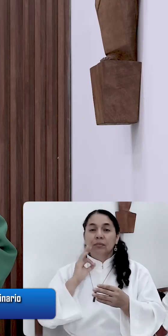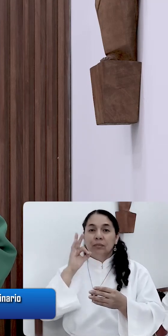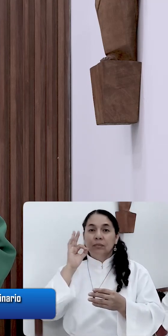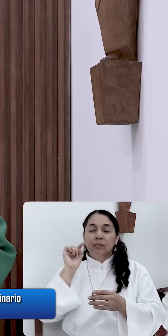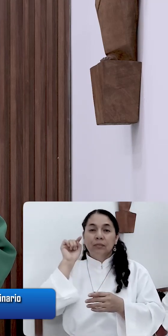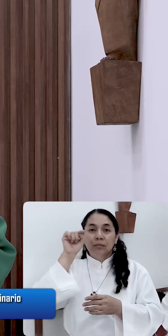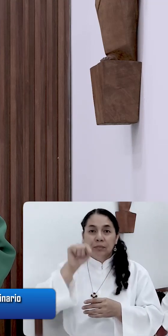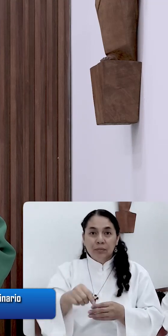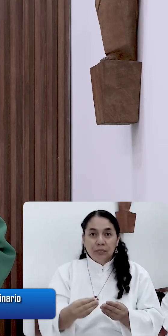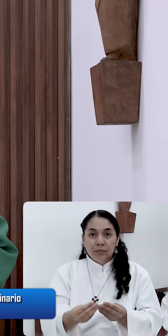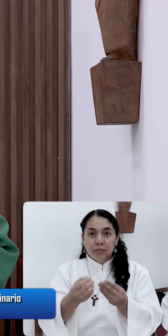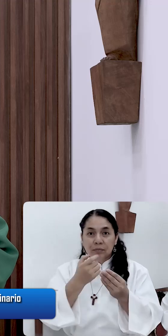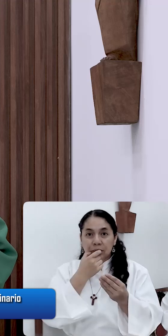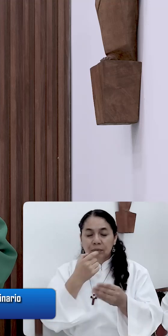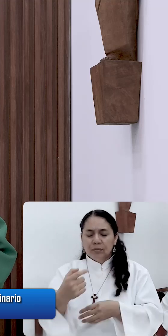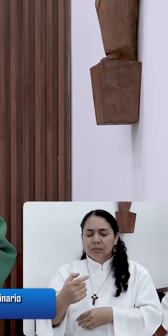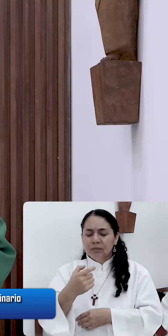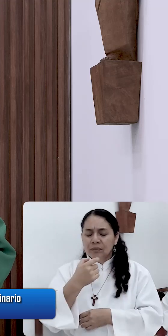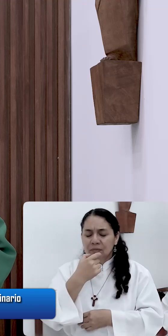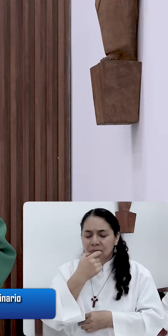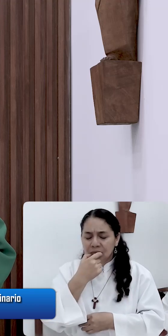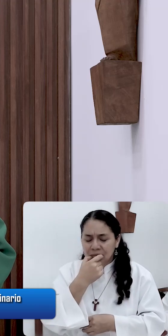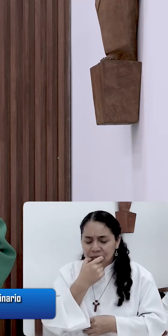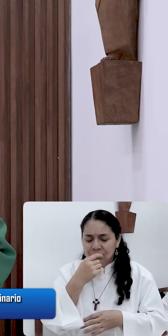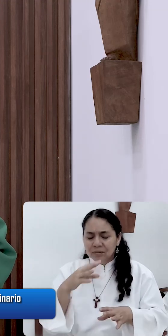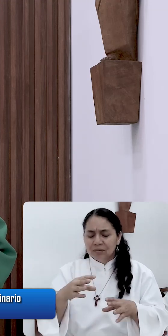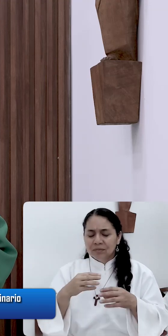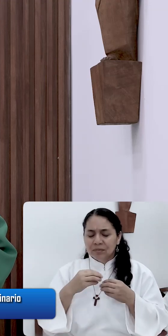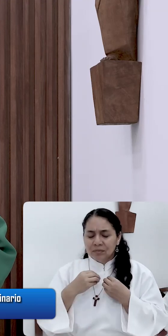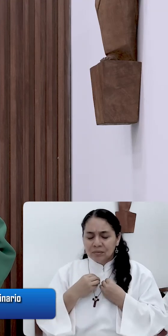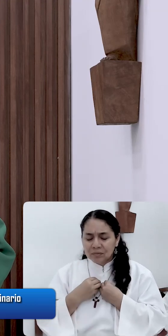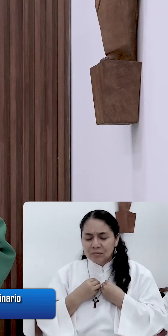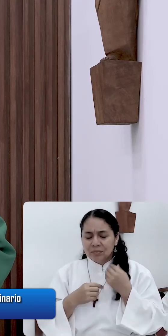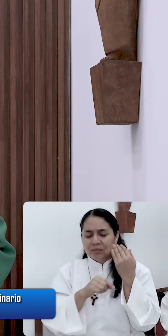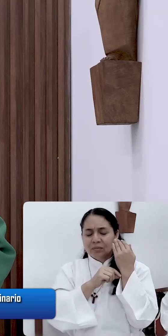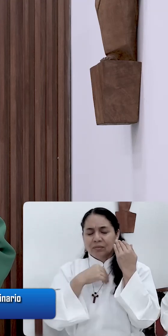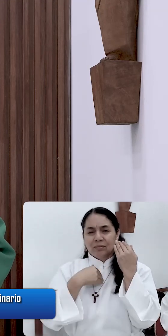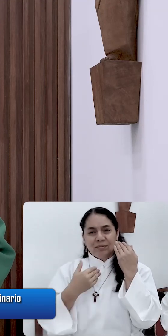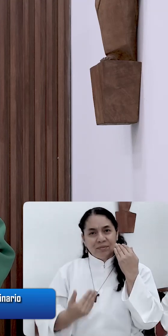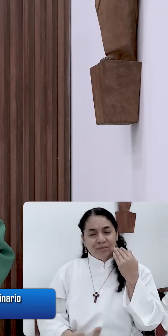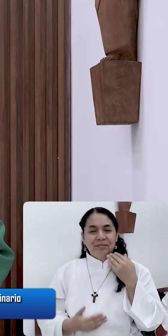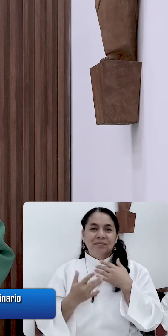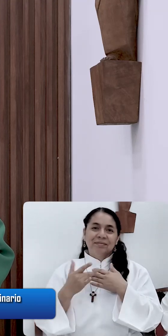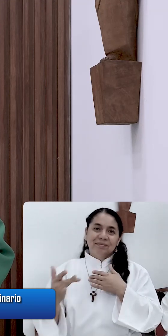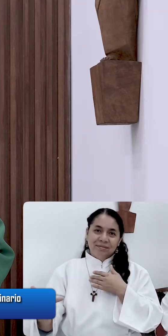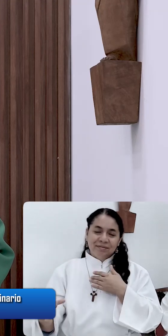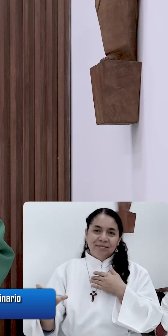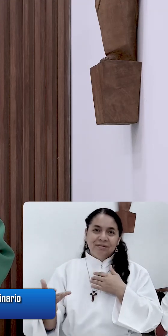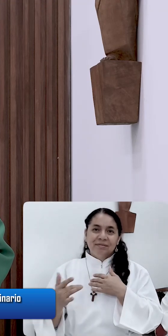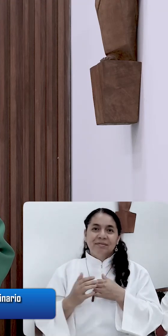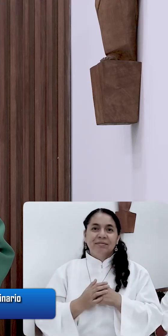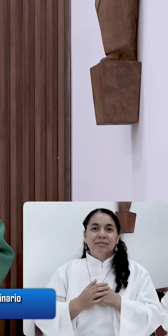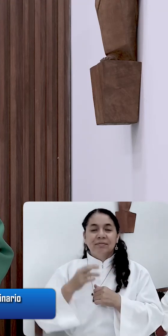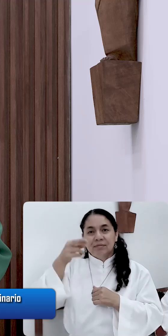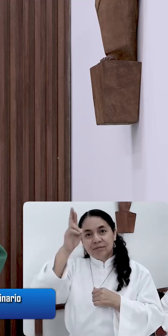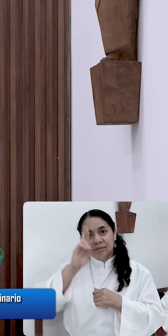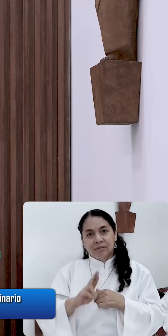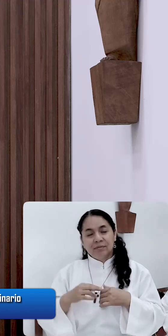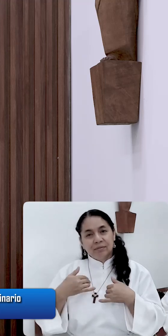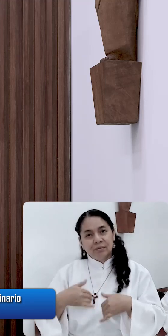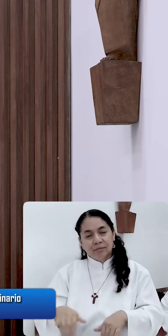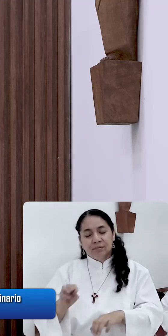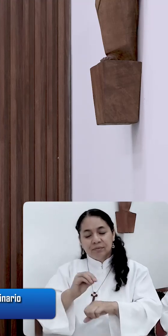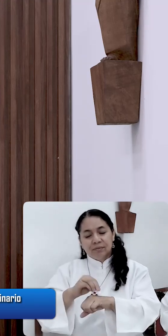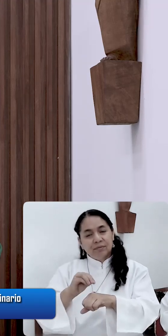a la Eucaristía, comulguemos, que recibamos su cuerpo y su sangre. Que el Señor siga curando